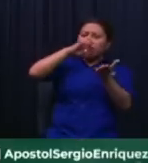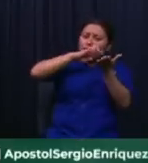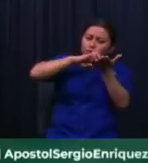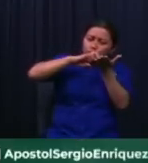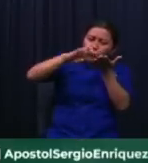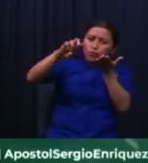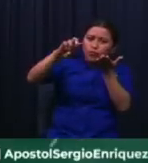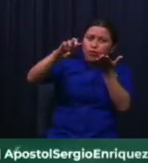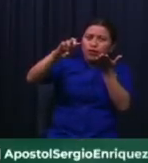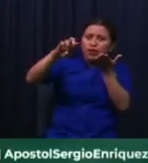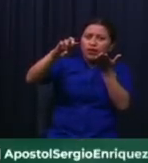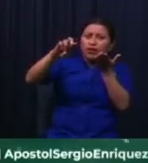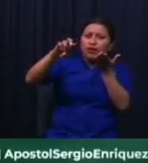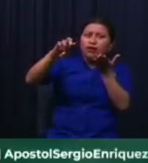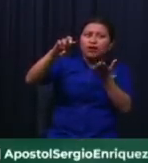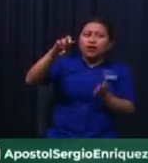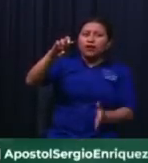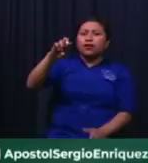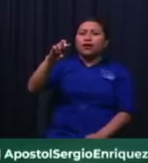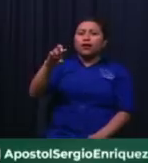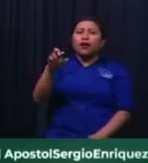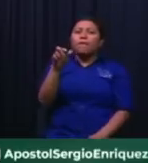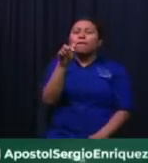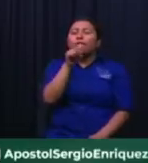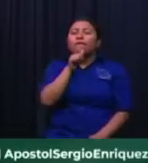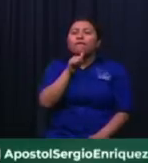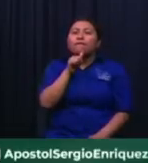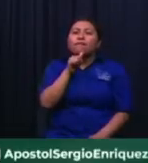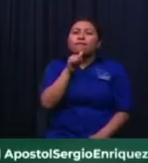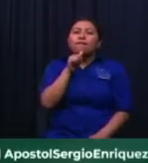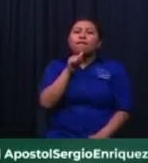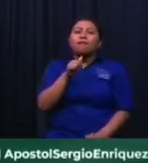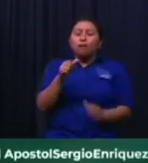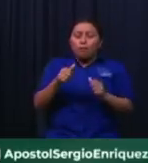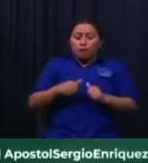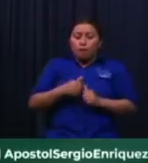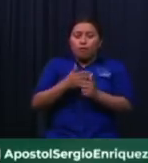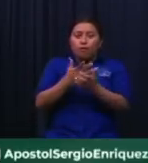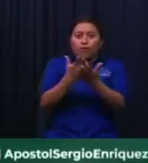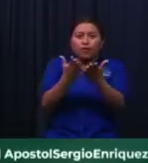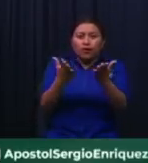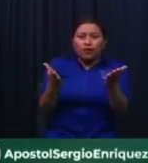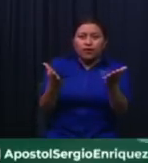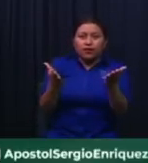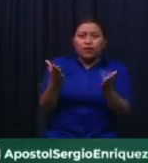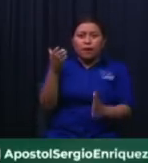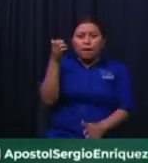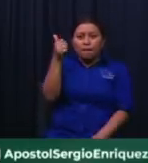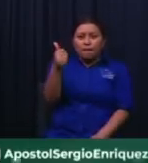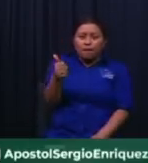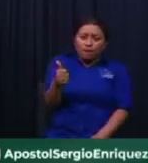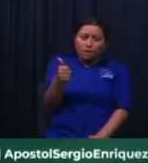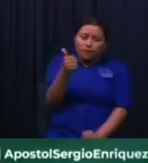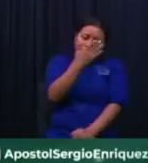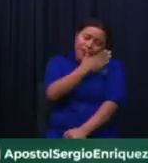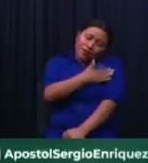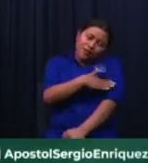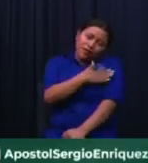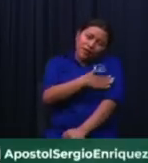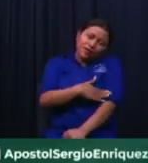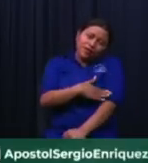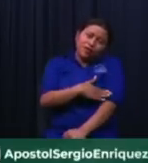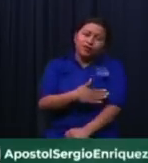además pacífica, bondadosa, dócil, llena de compasión y de buenos